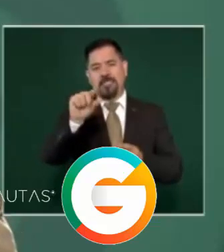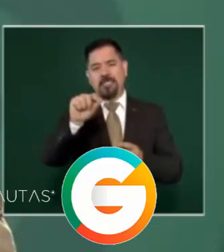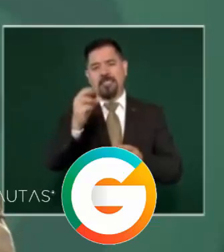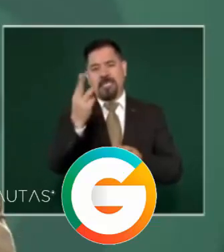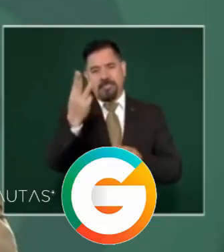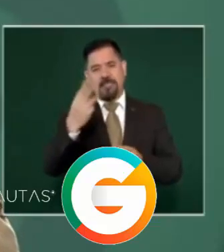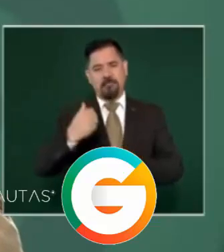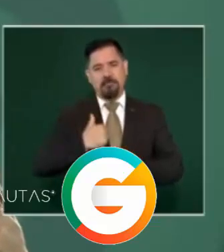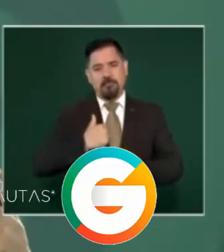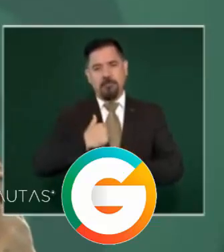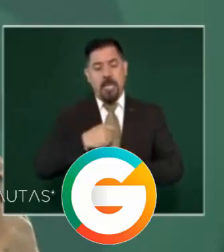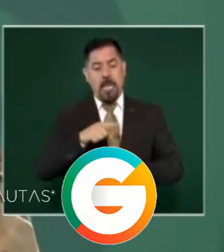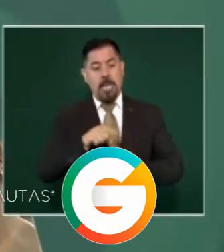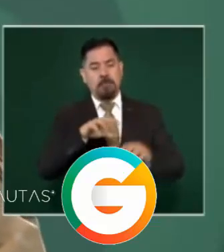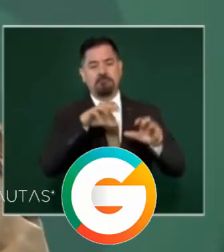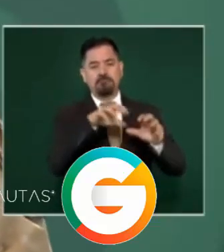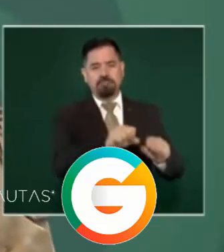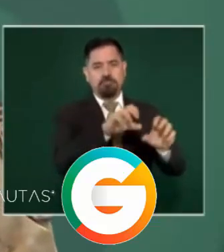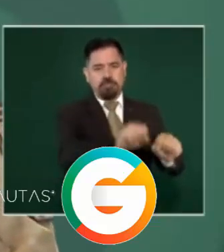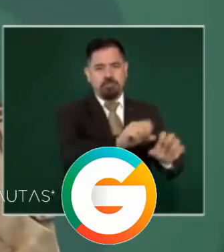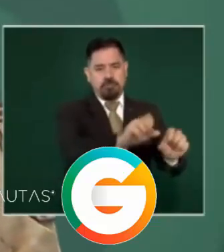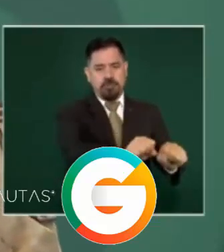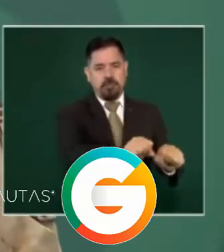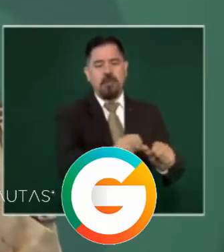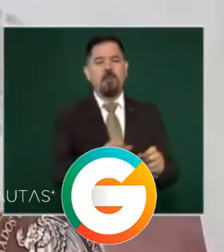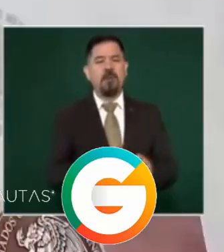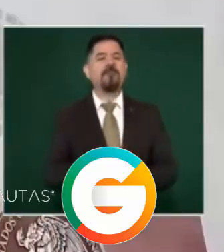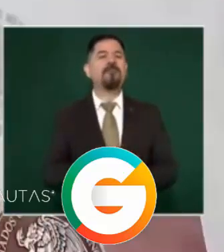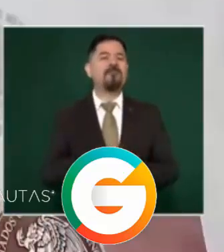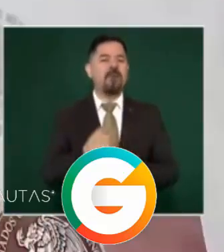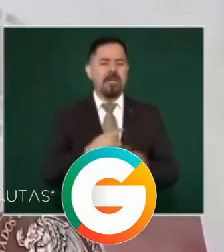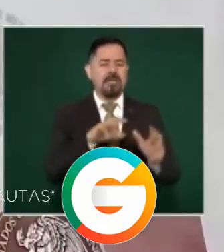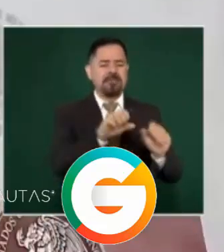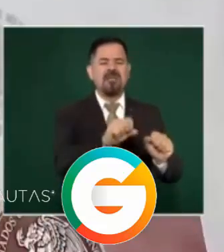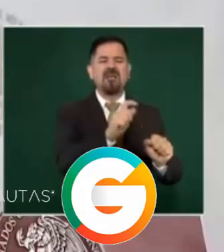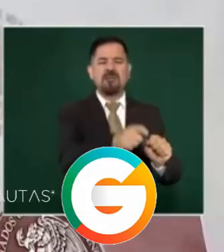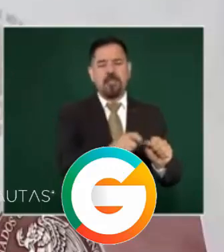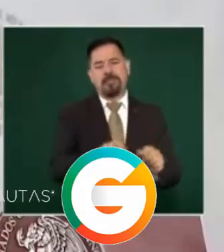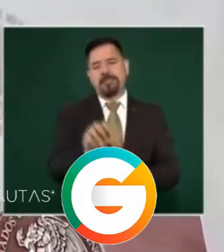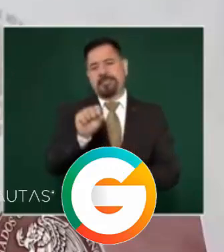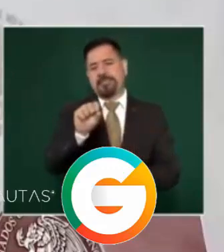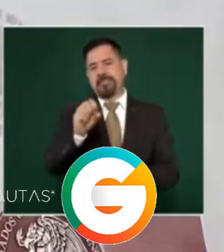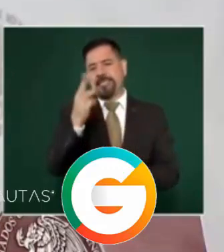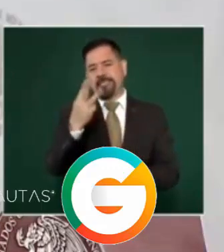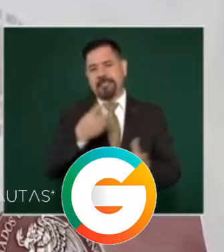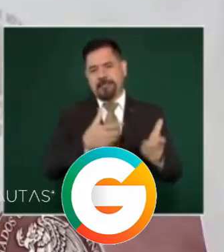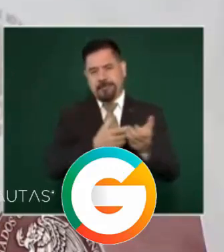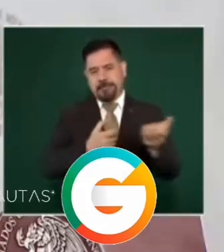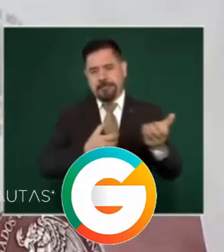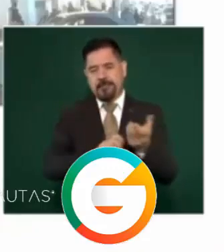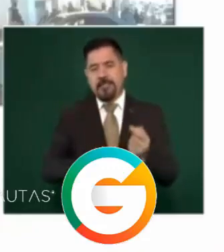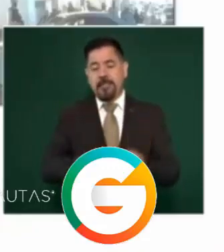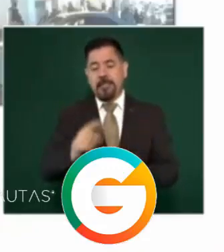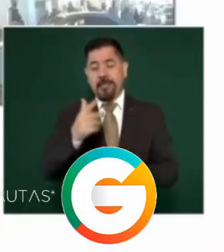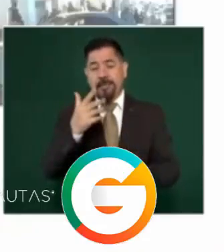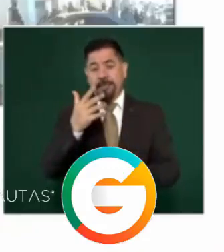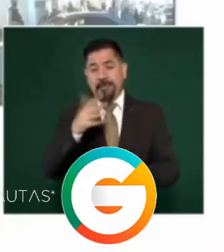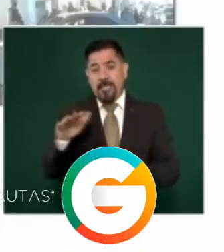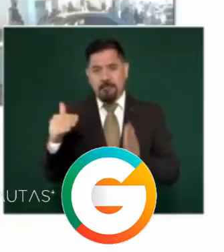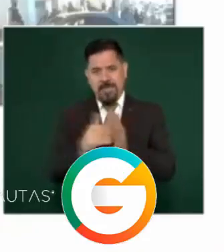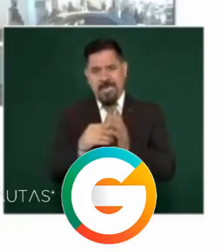sobre aseguramientos son 63 armas, más de 10,000 cartuchos,